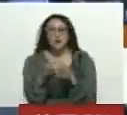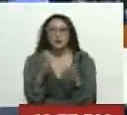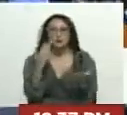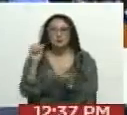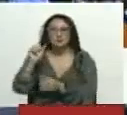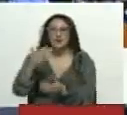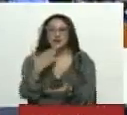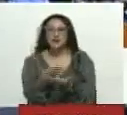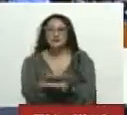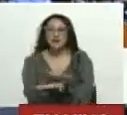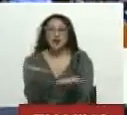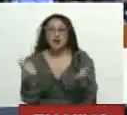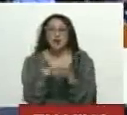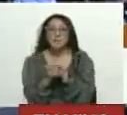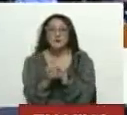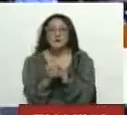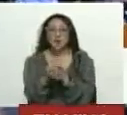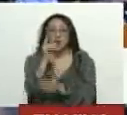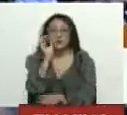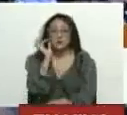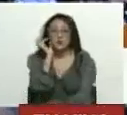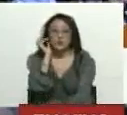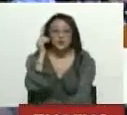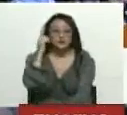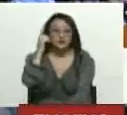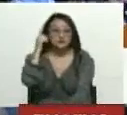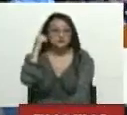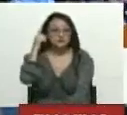compañeros y compañeras